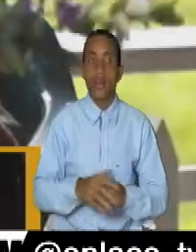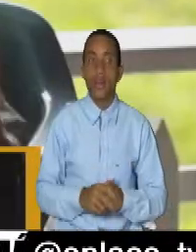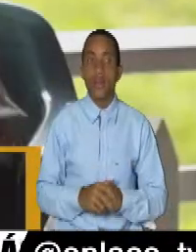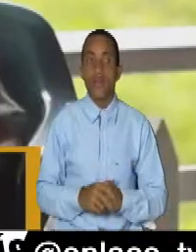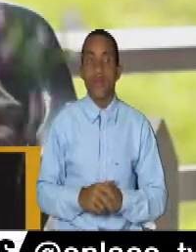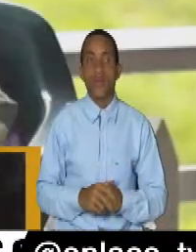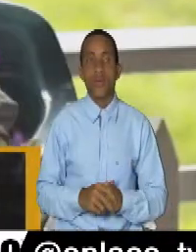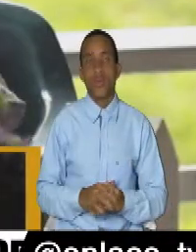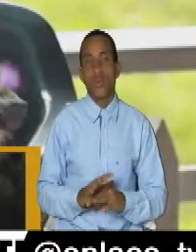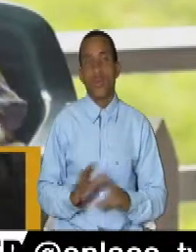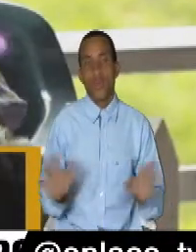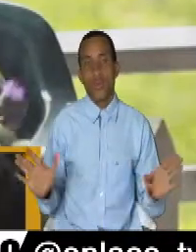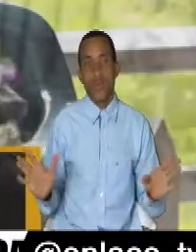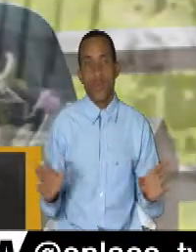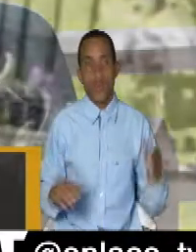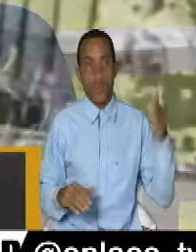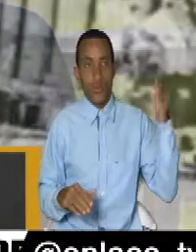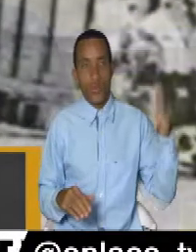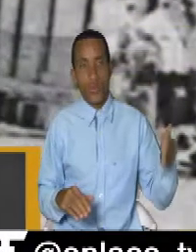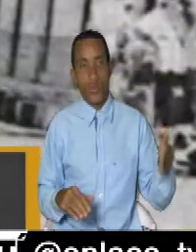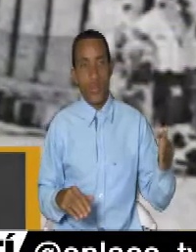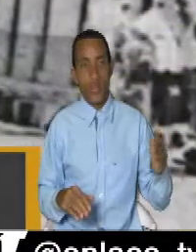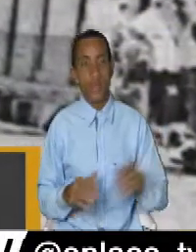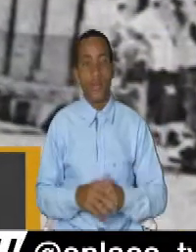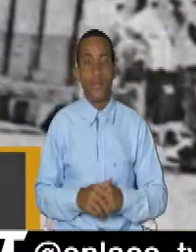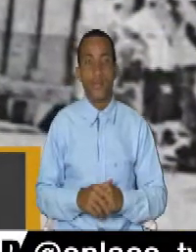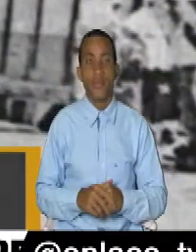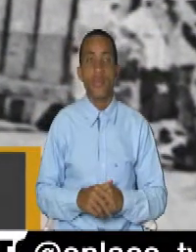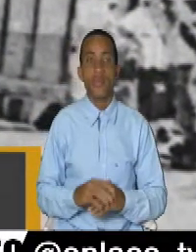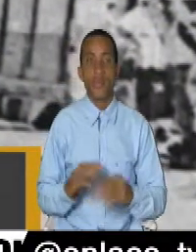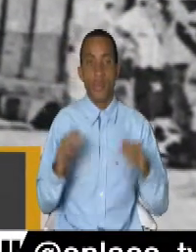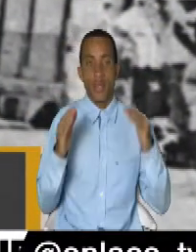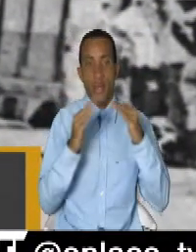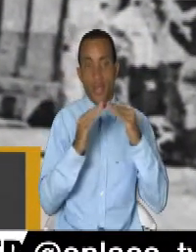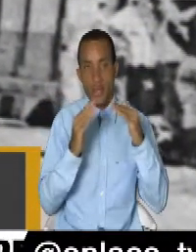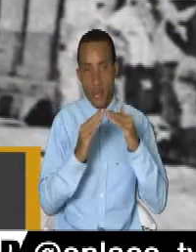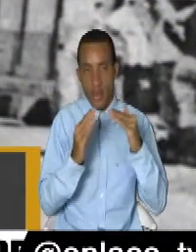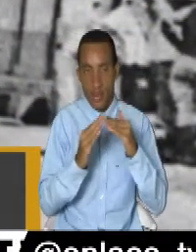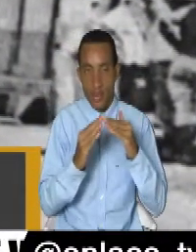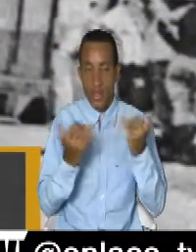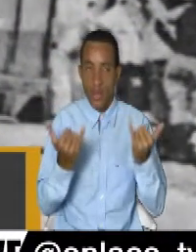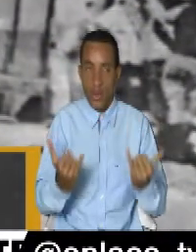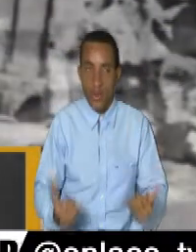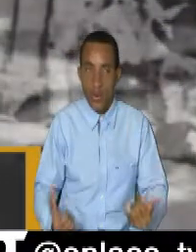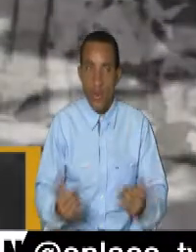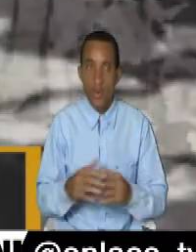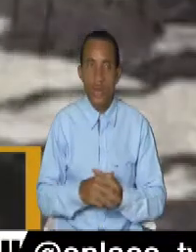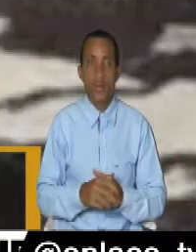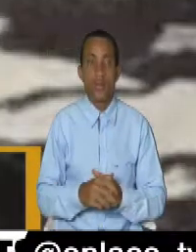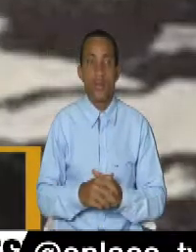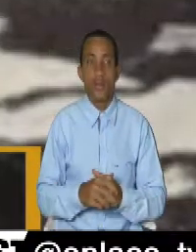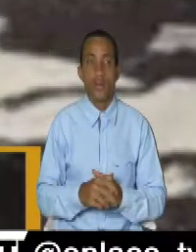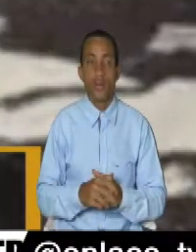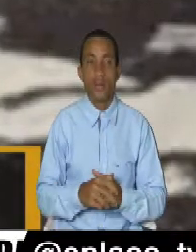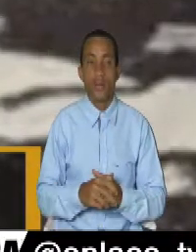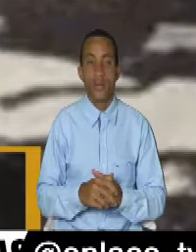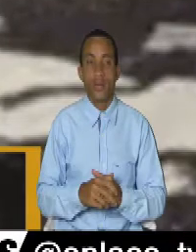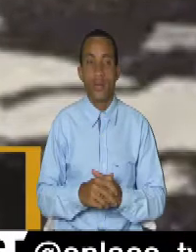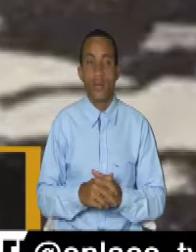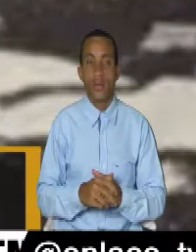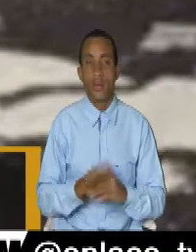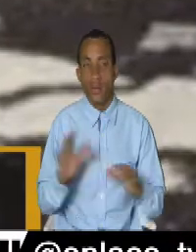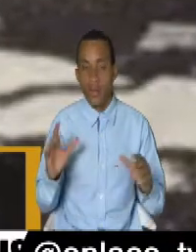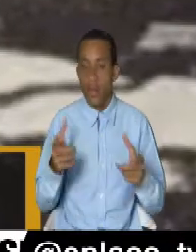muy bajito. Muy poquita, las casas muy poquitas. Ahora sí que está bien, está